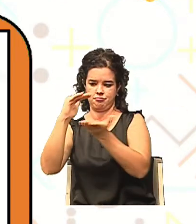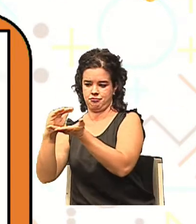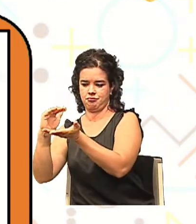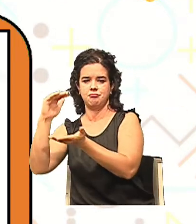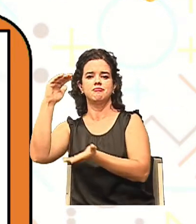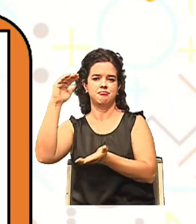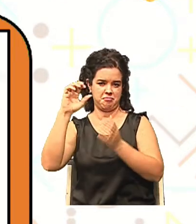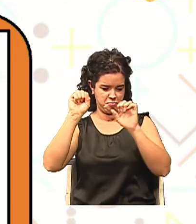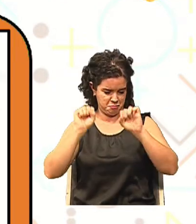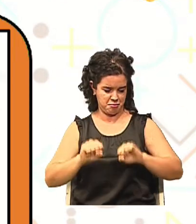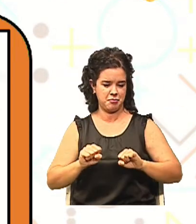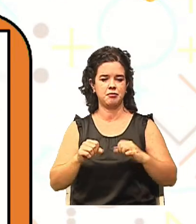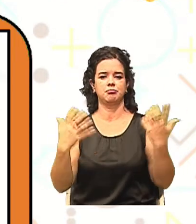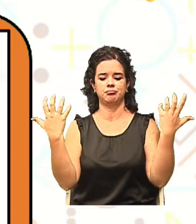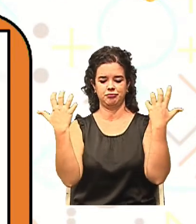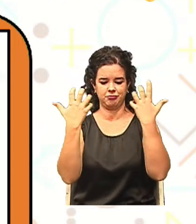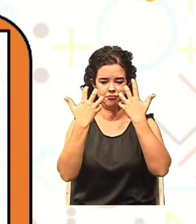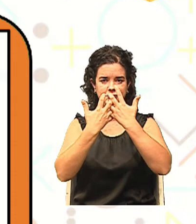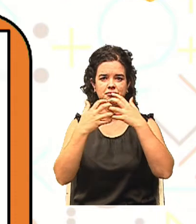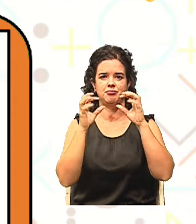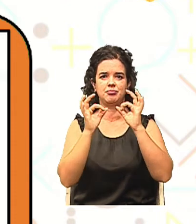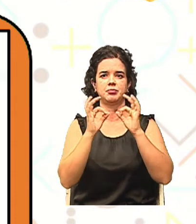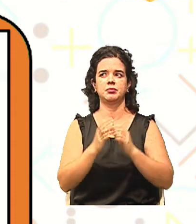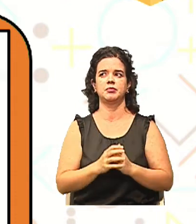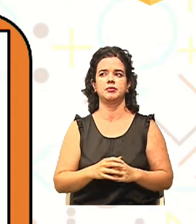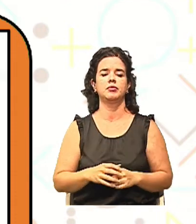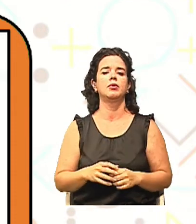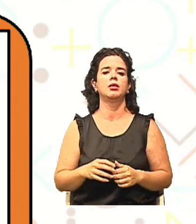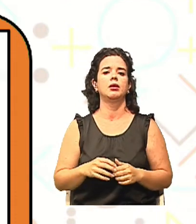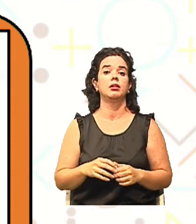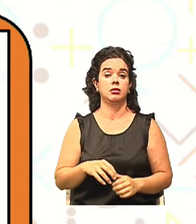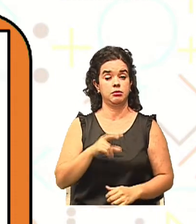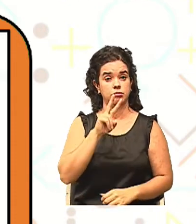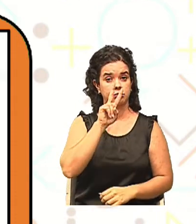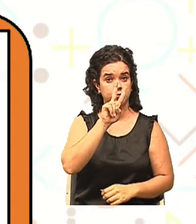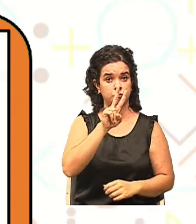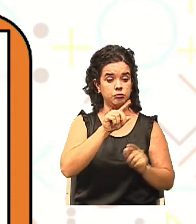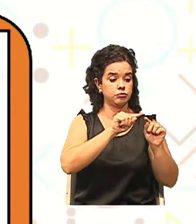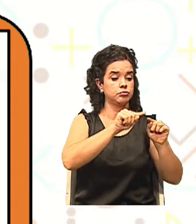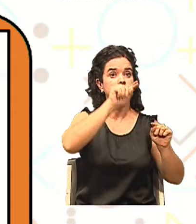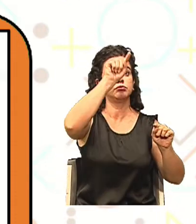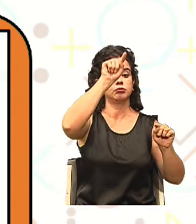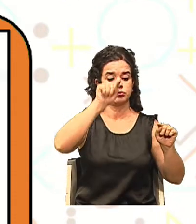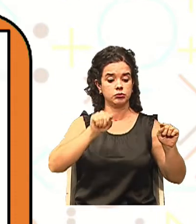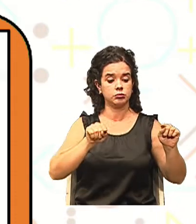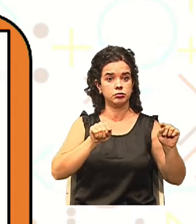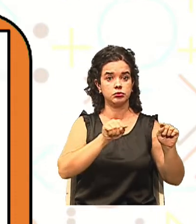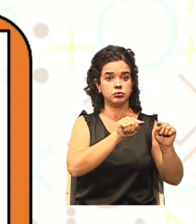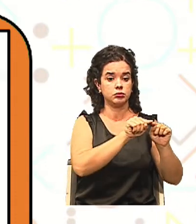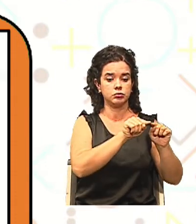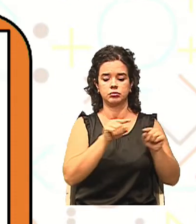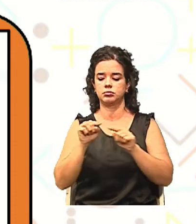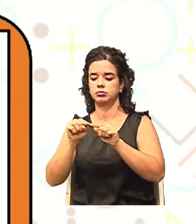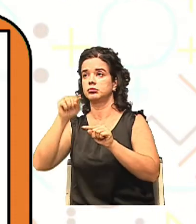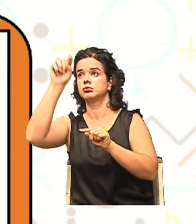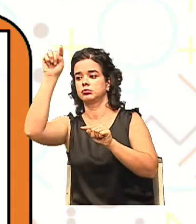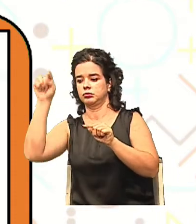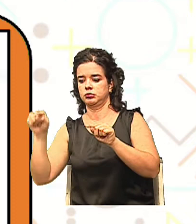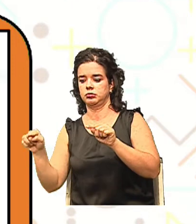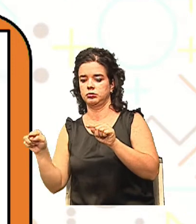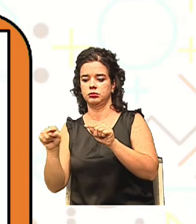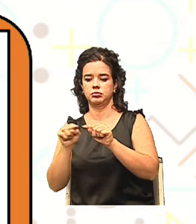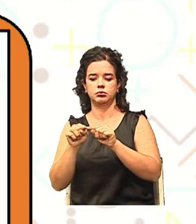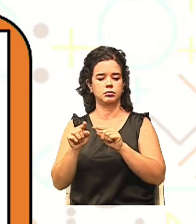Entonces, esto quiere decir que cuando dos triángulos tienen sus ángulos